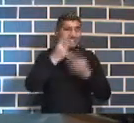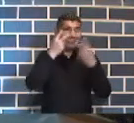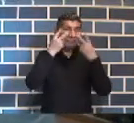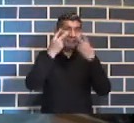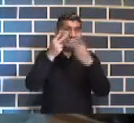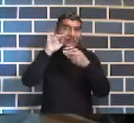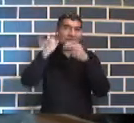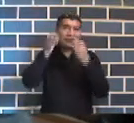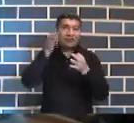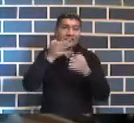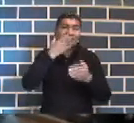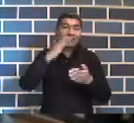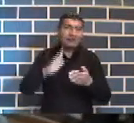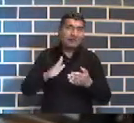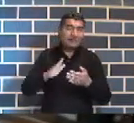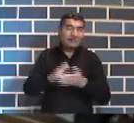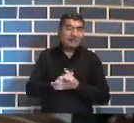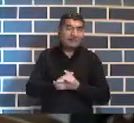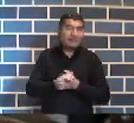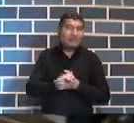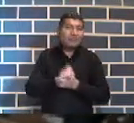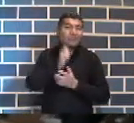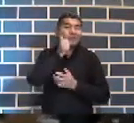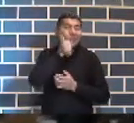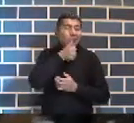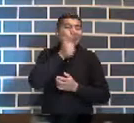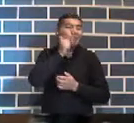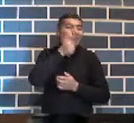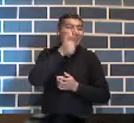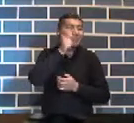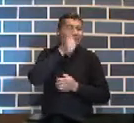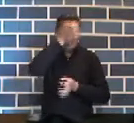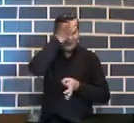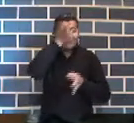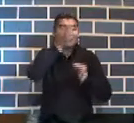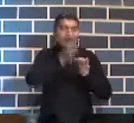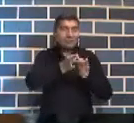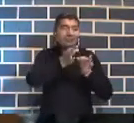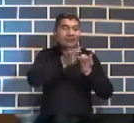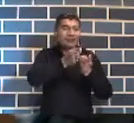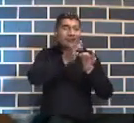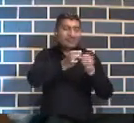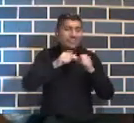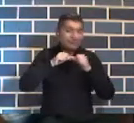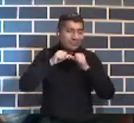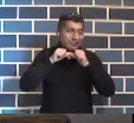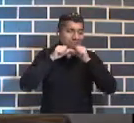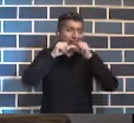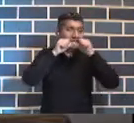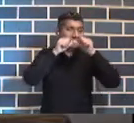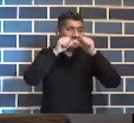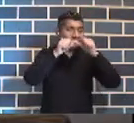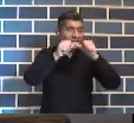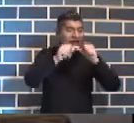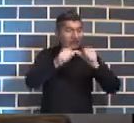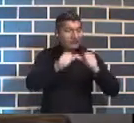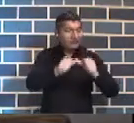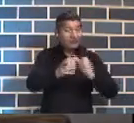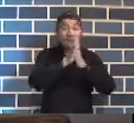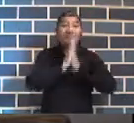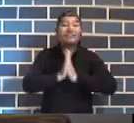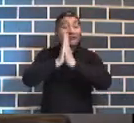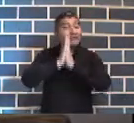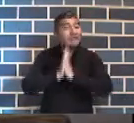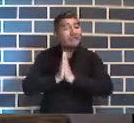malo constancia fidelidad perseverancia la oración